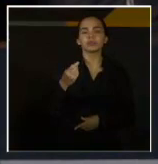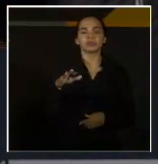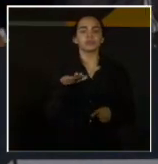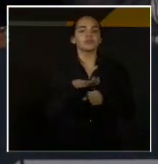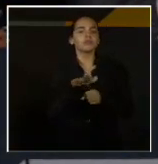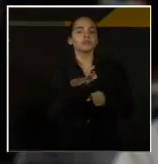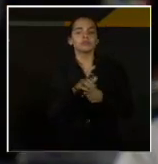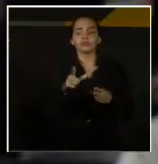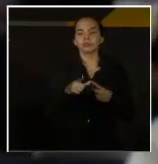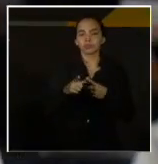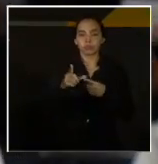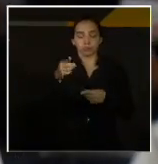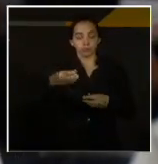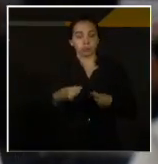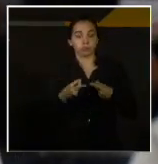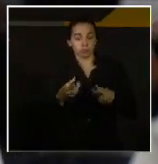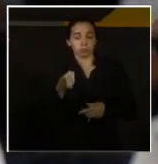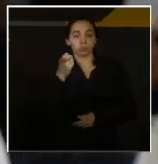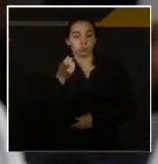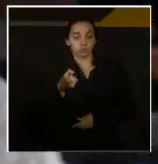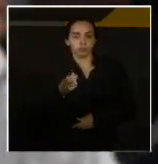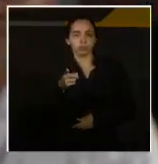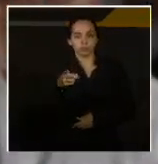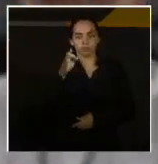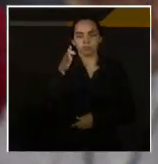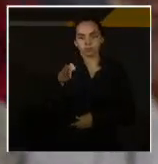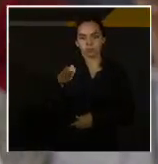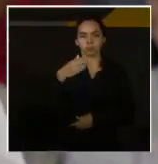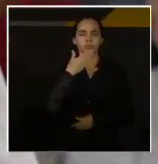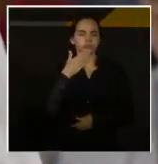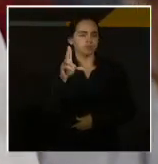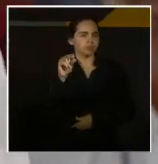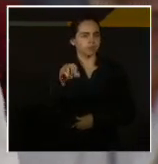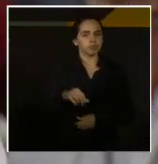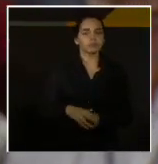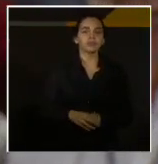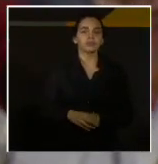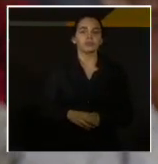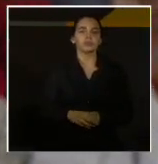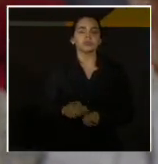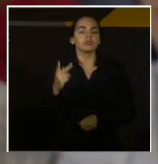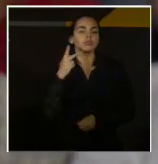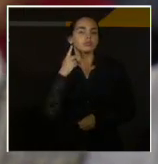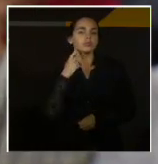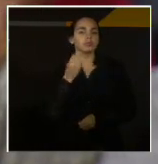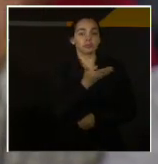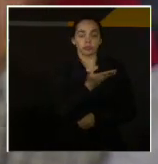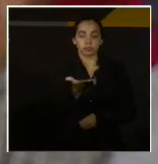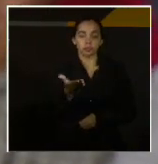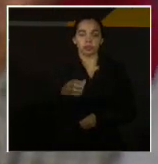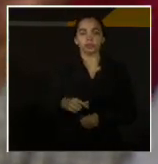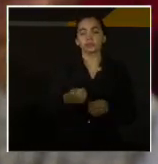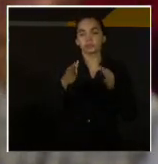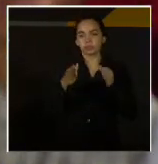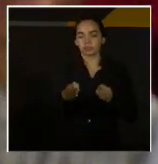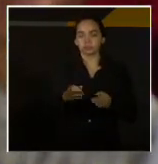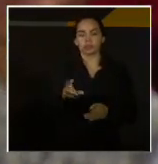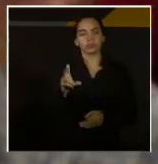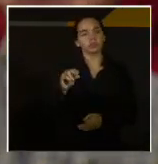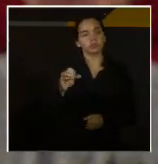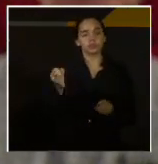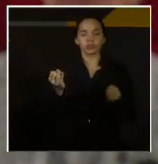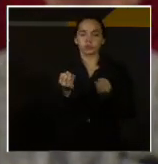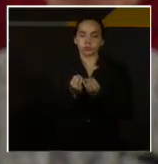es el seguimiento que le vamos a dar? ¿Y si fue eficaz o no la política pública aplicada? No